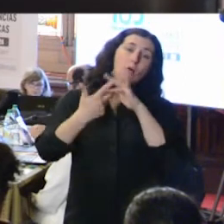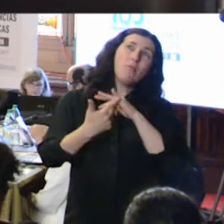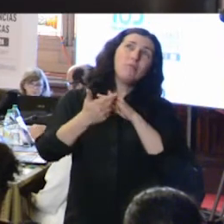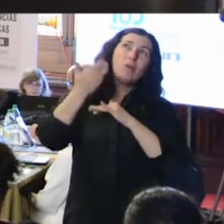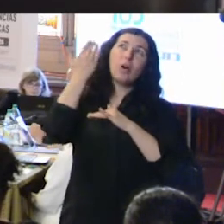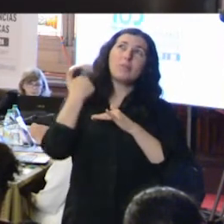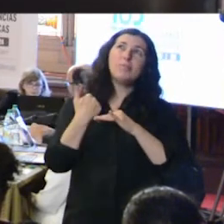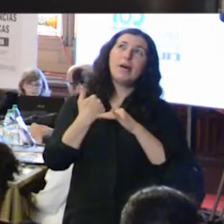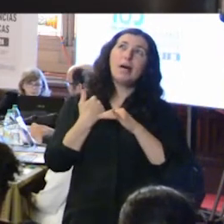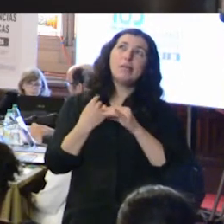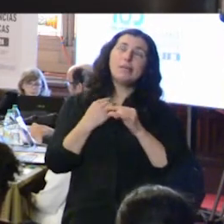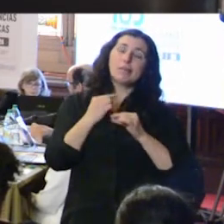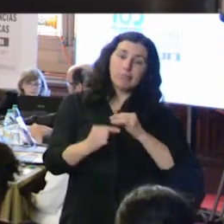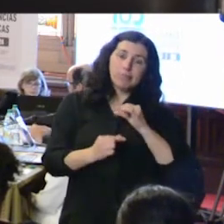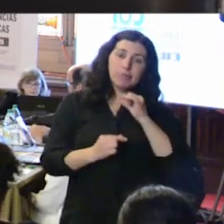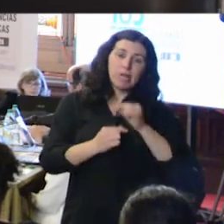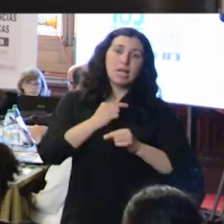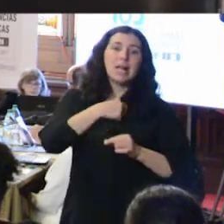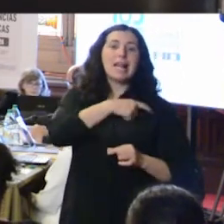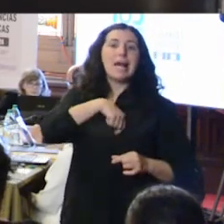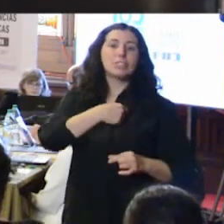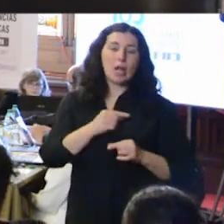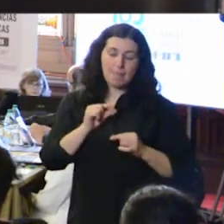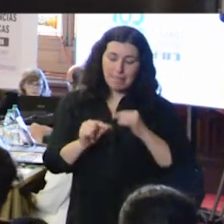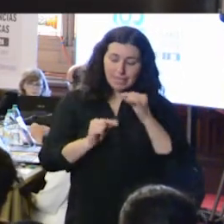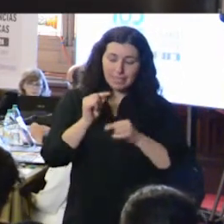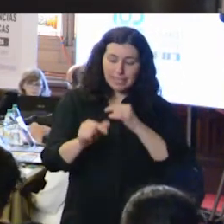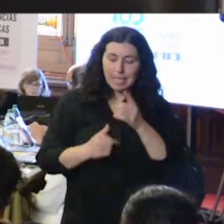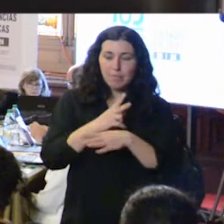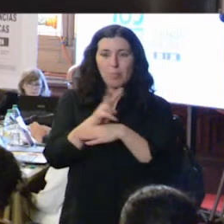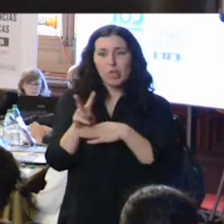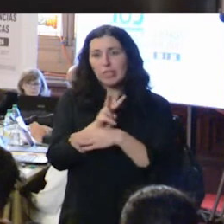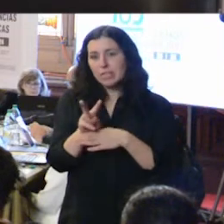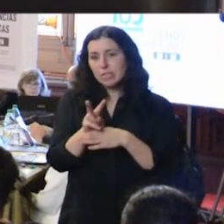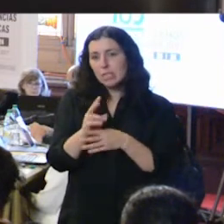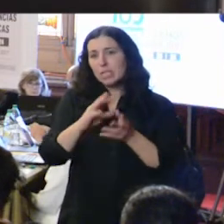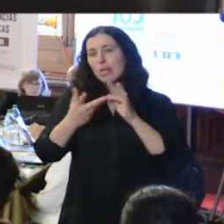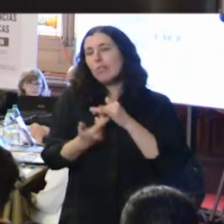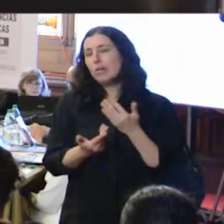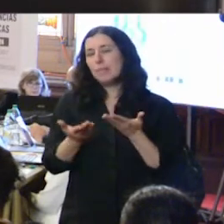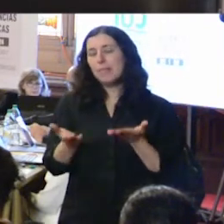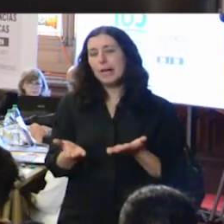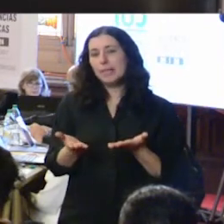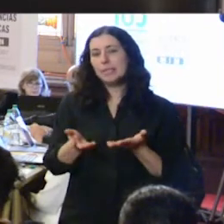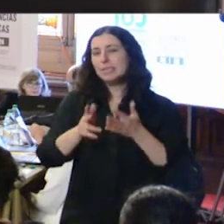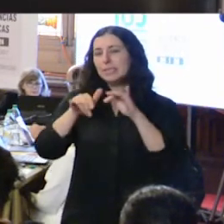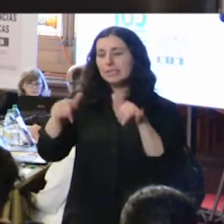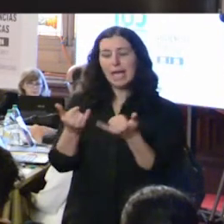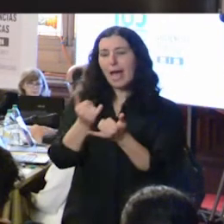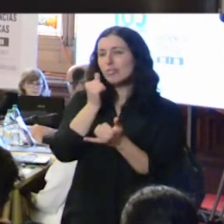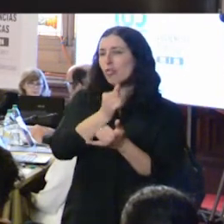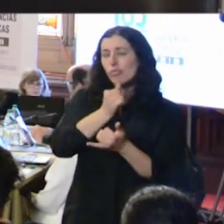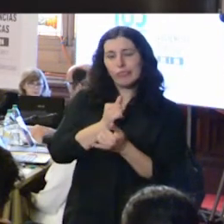un mecanismo nacional de protección, como si supuestamente esto fuese ya la